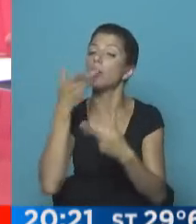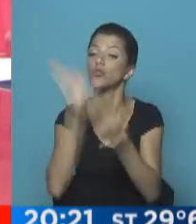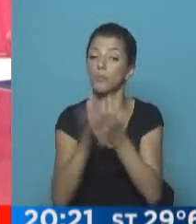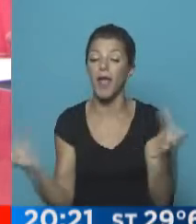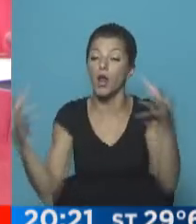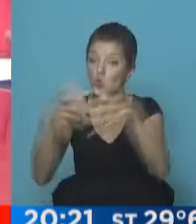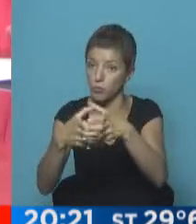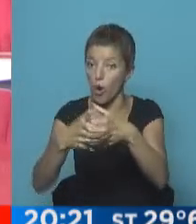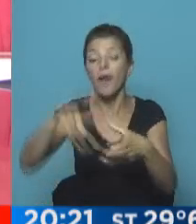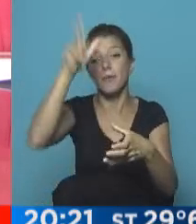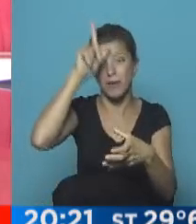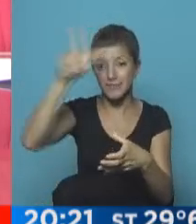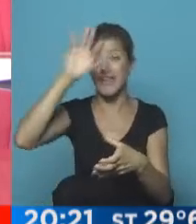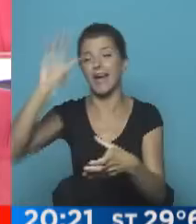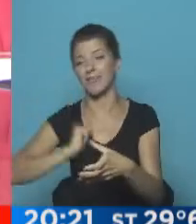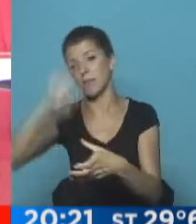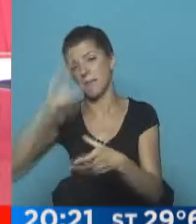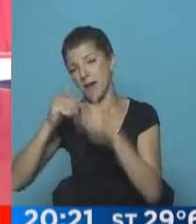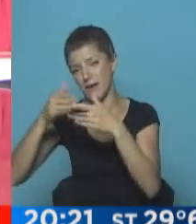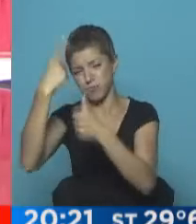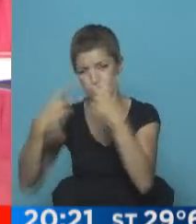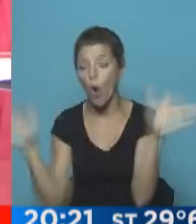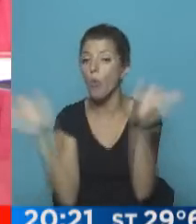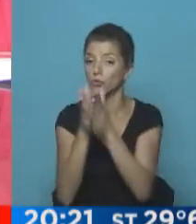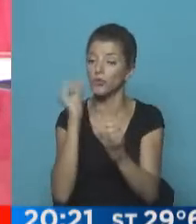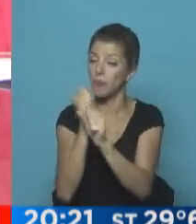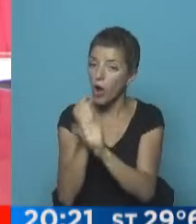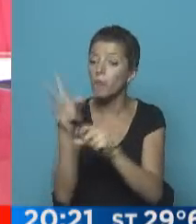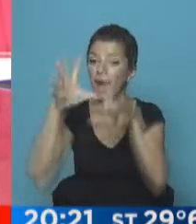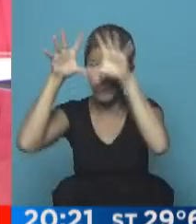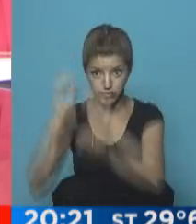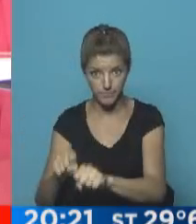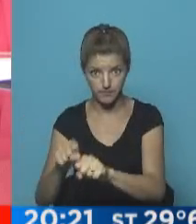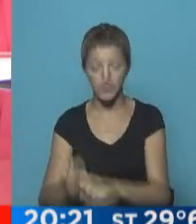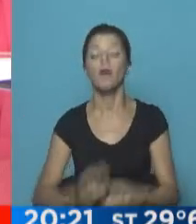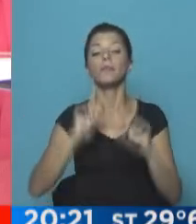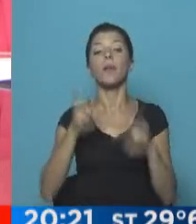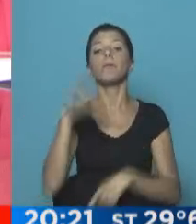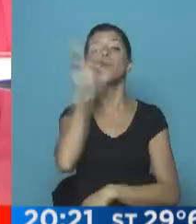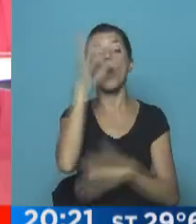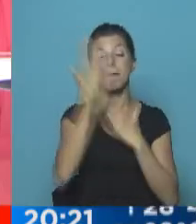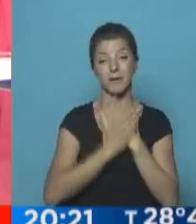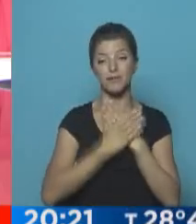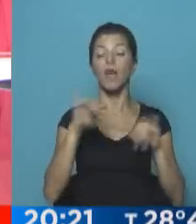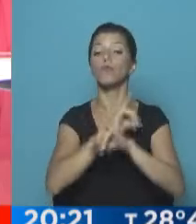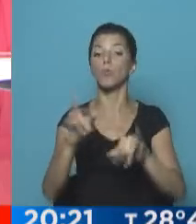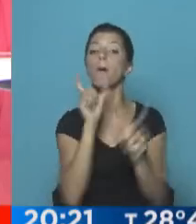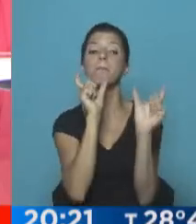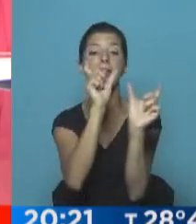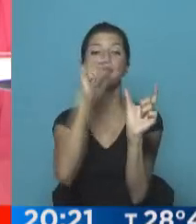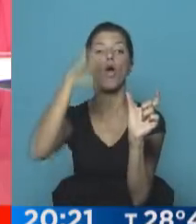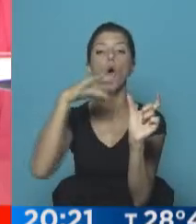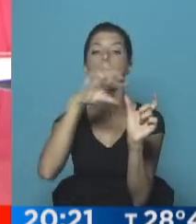de las distintas fuerzas de seguridad para recapturar a los prófugos. La ministra de Seguridad de la Nación también hizo mención a esta palabra, complicidades,